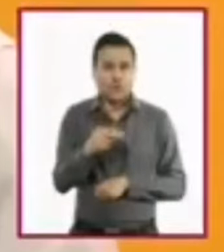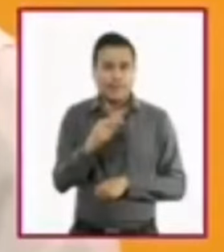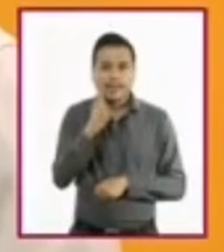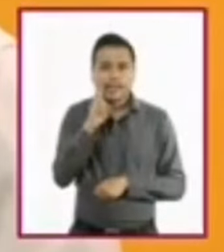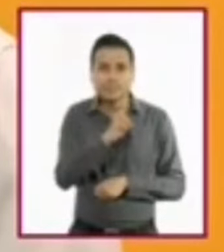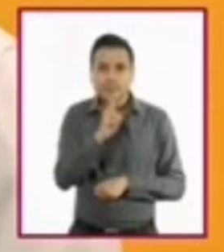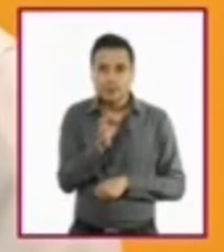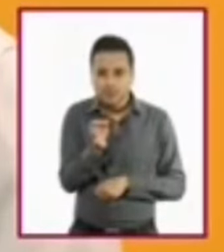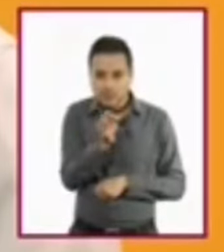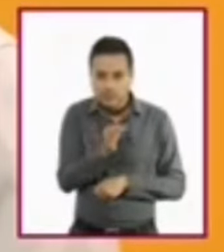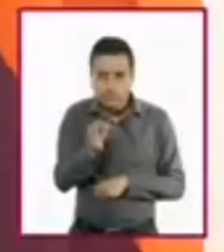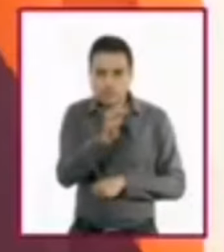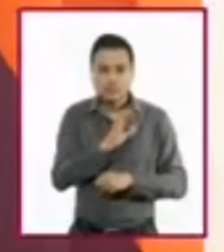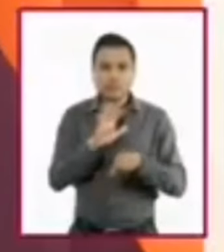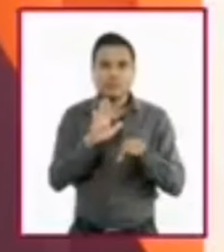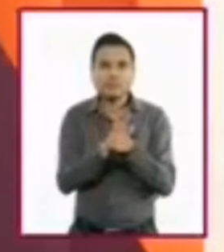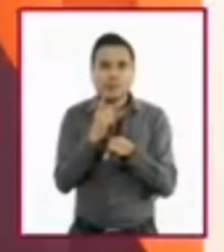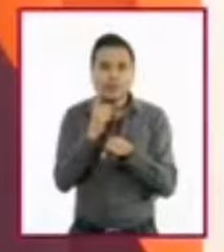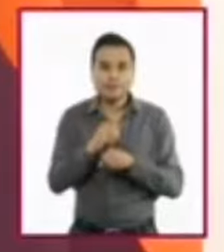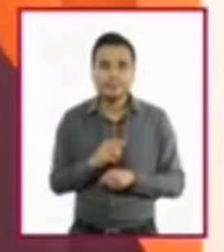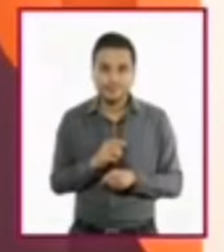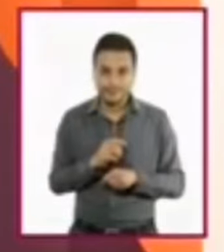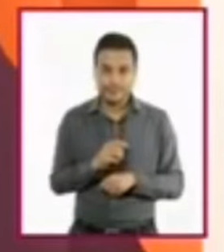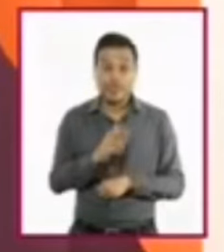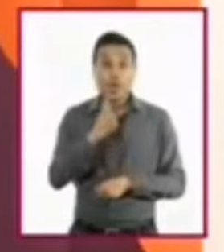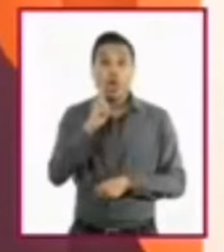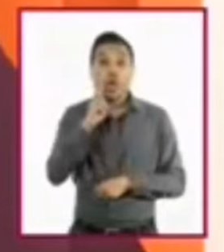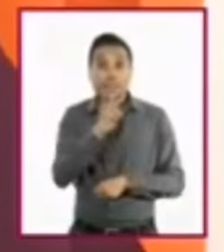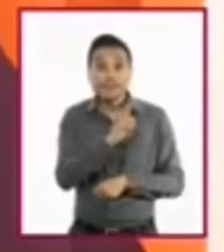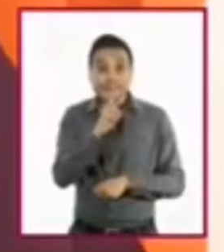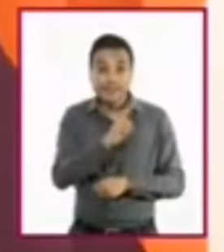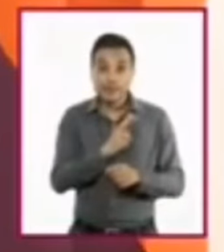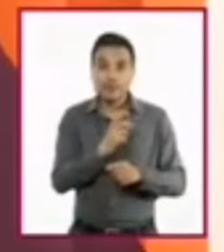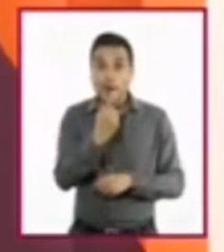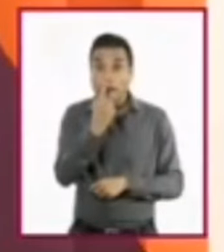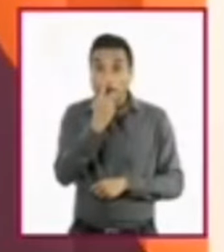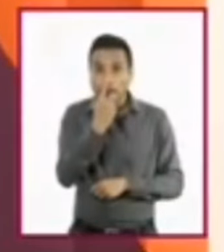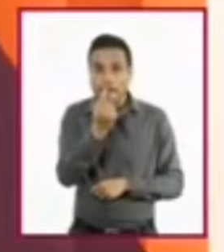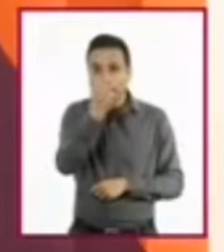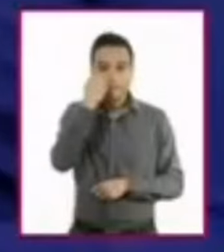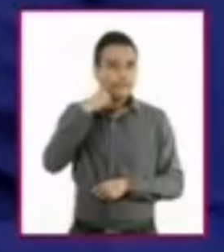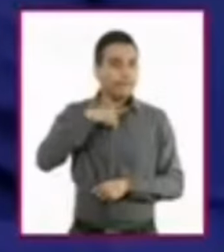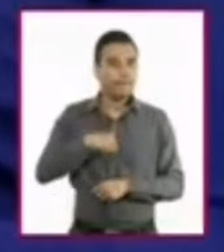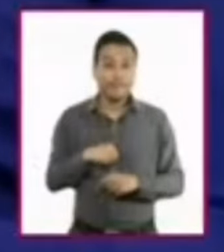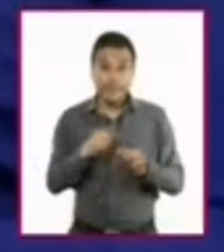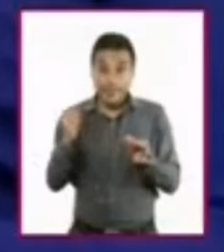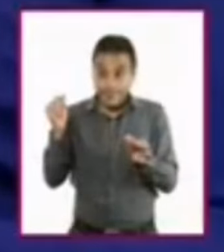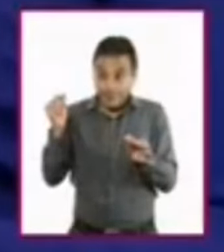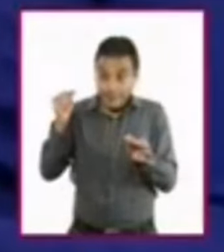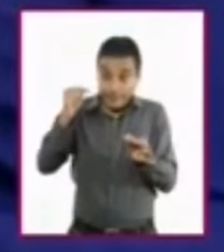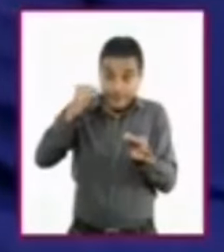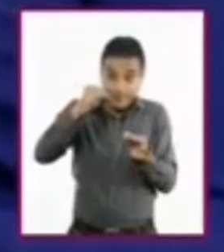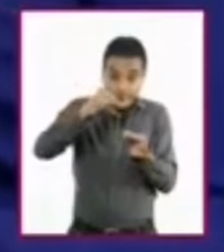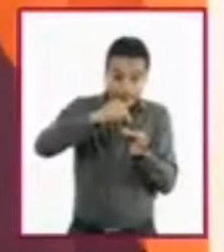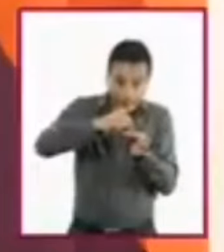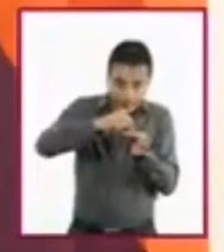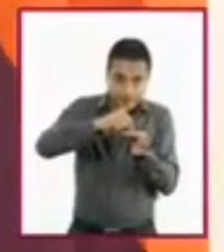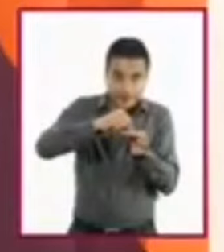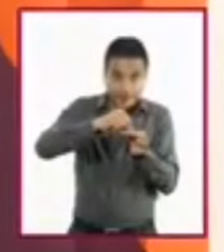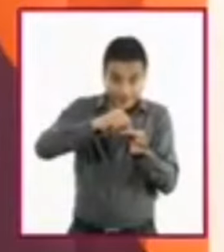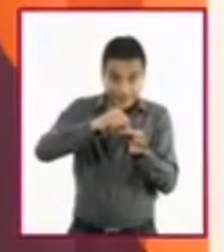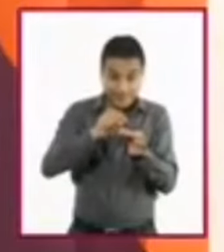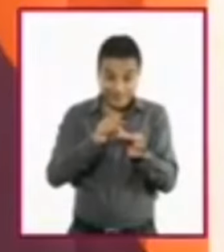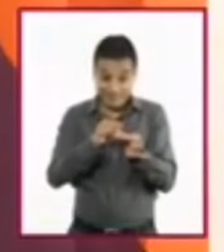la intervención del oxígeno que ha viajado desde la nariz a través de los sistemas respiratorio y